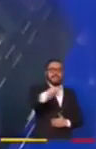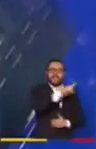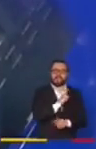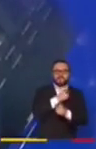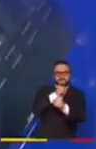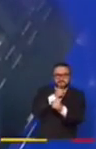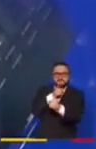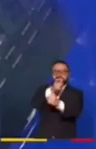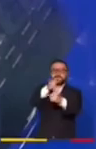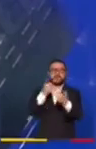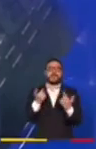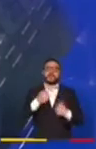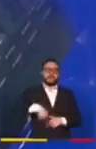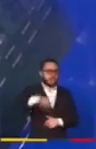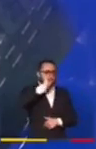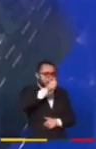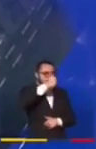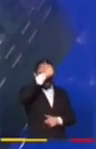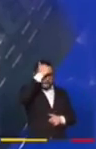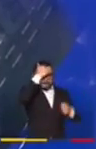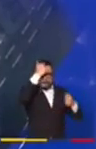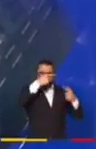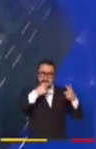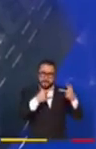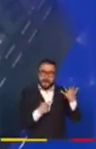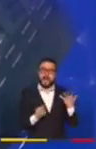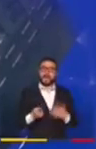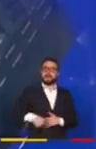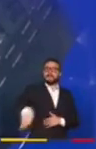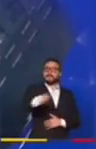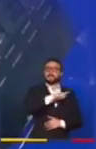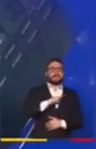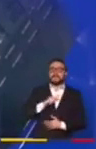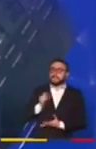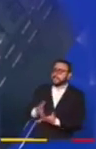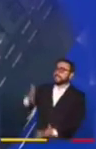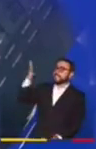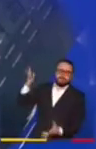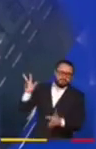causa, quienes tienen principios, quienes no desean enriquecerse,